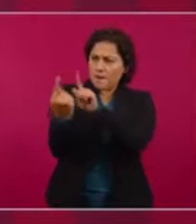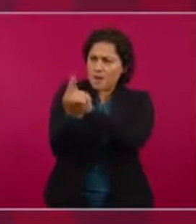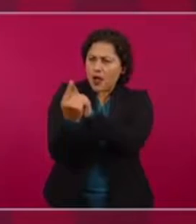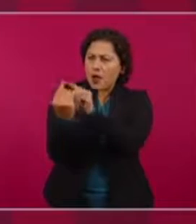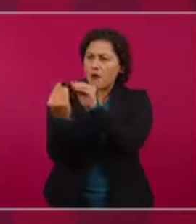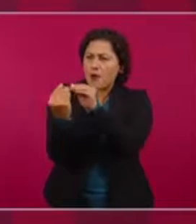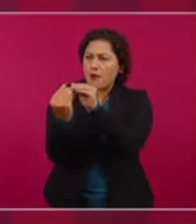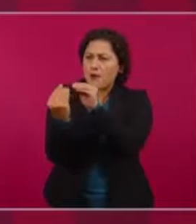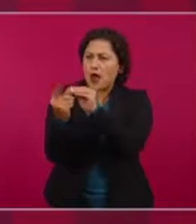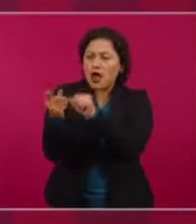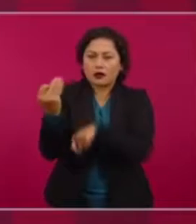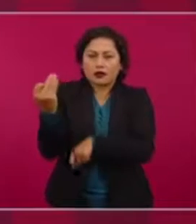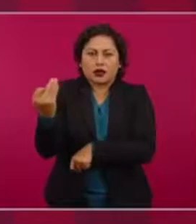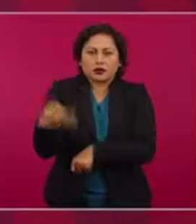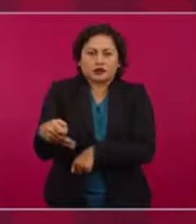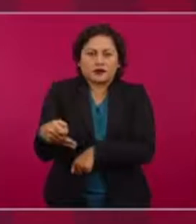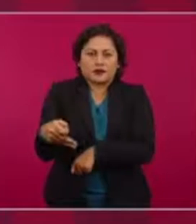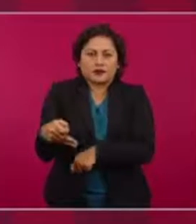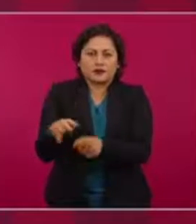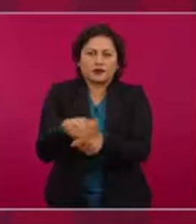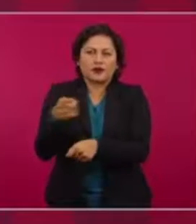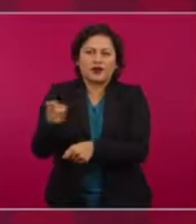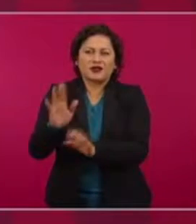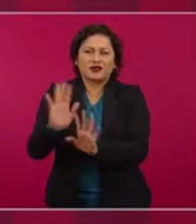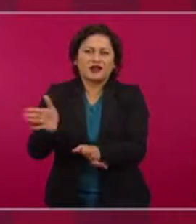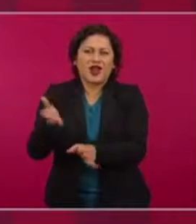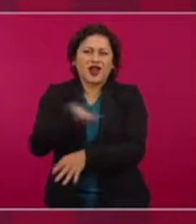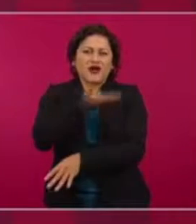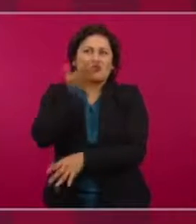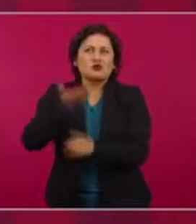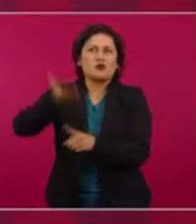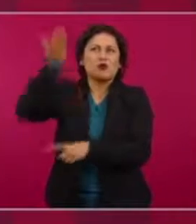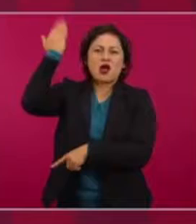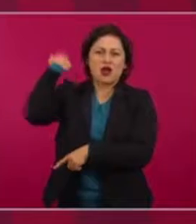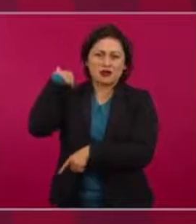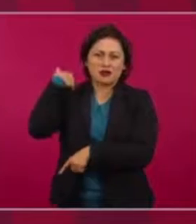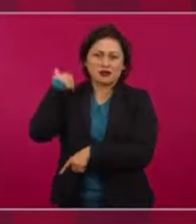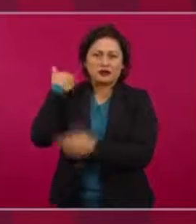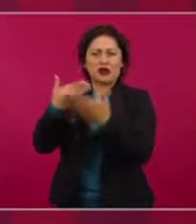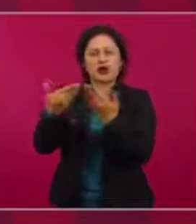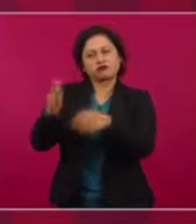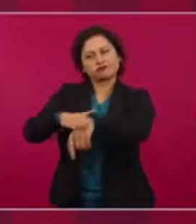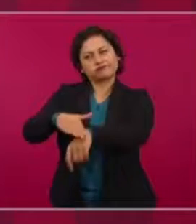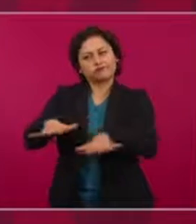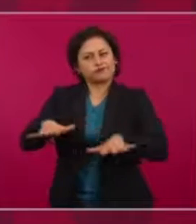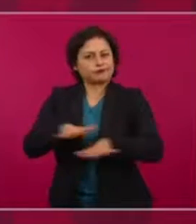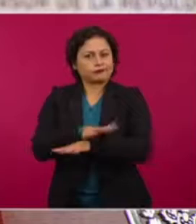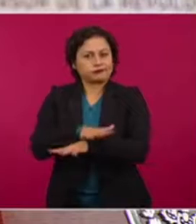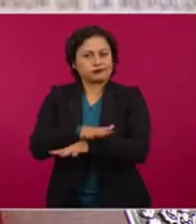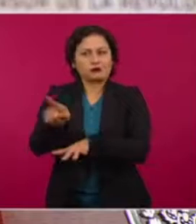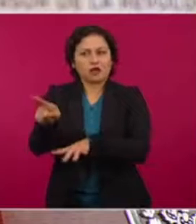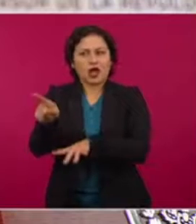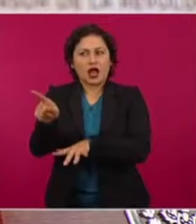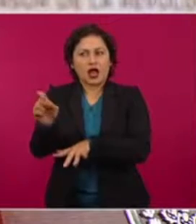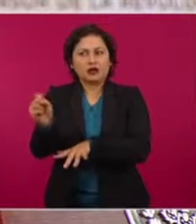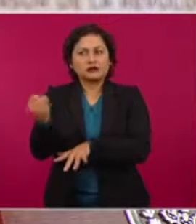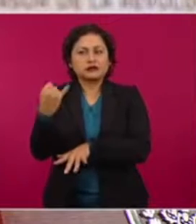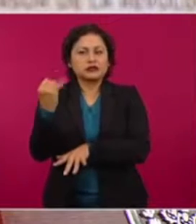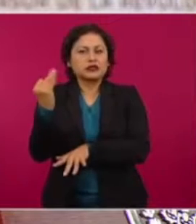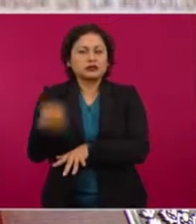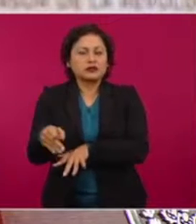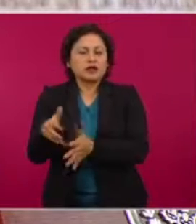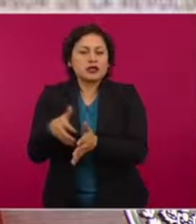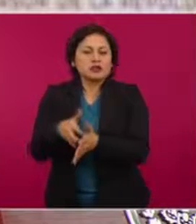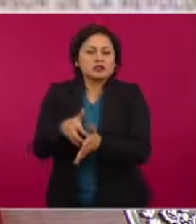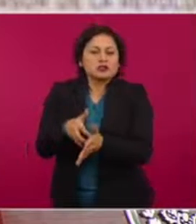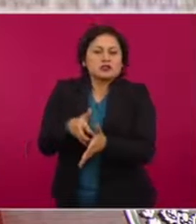aceptaron de que eran otros tiempos y se logró ese ahorro,